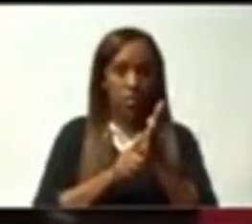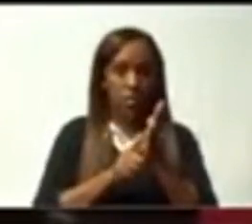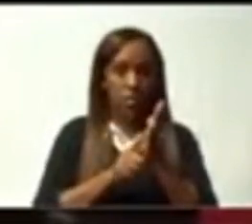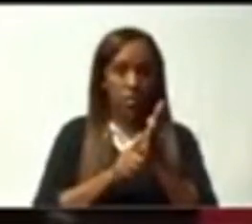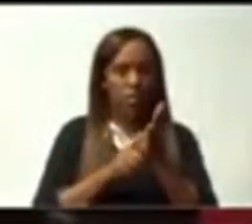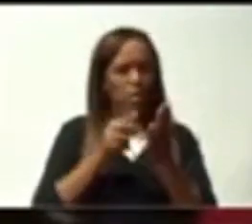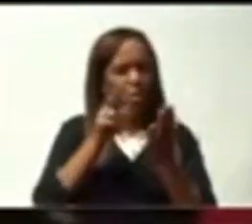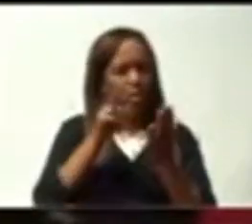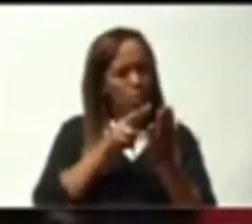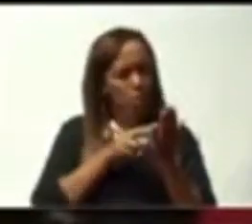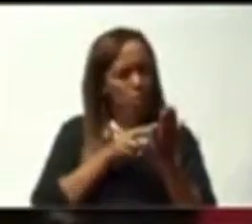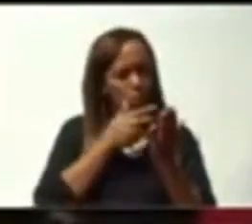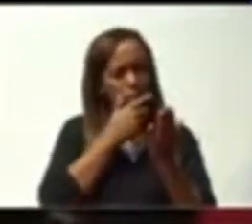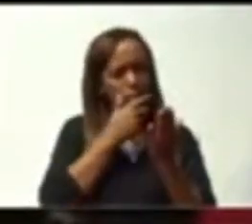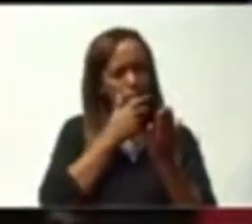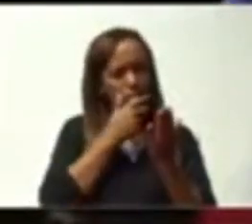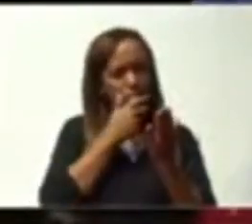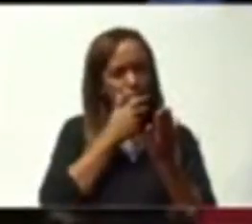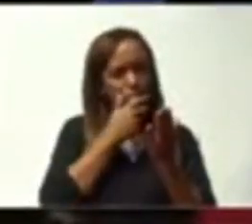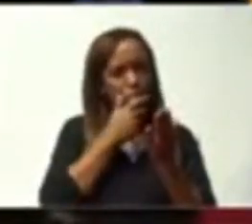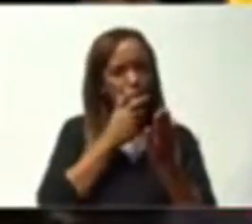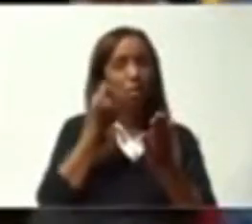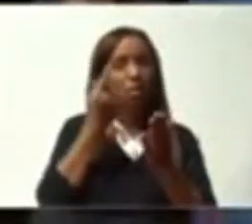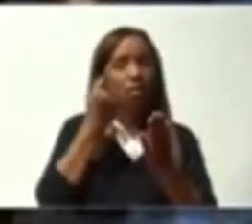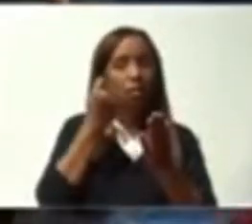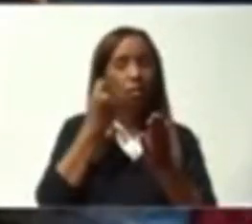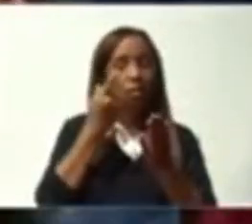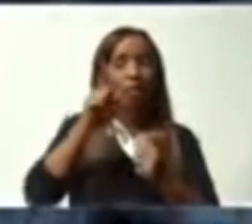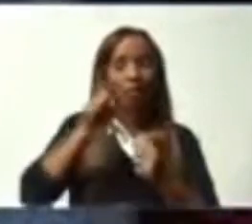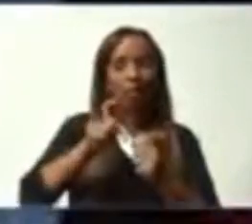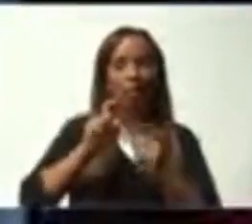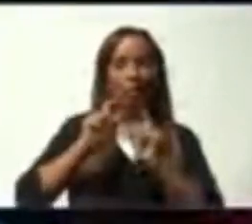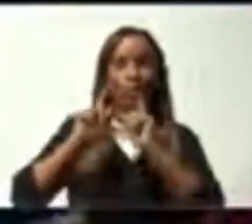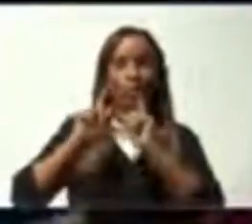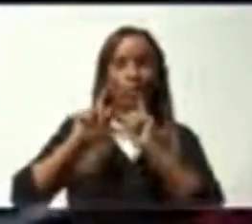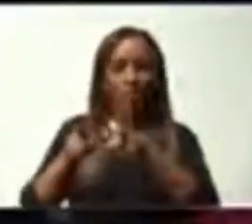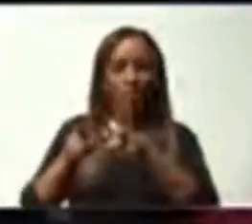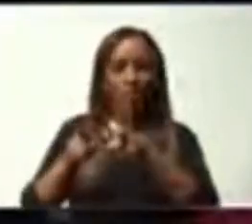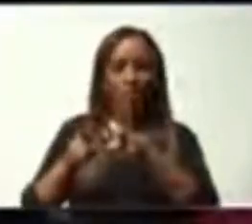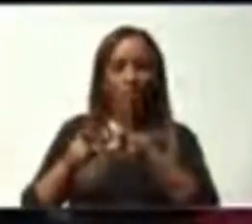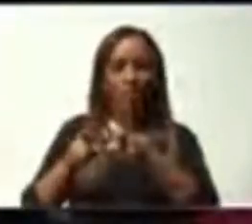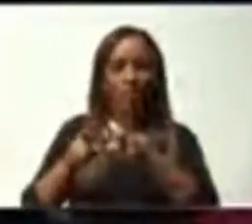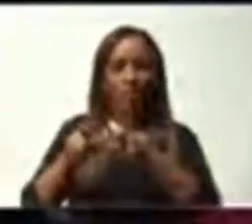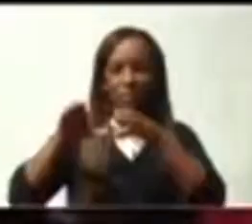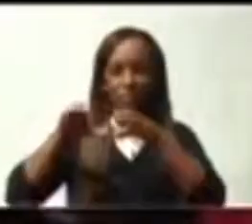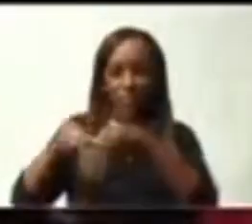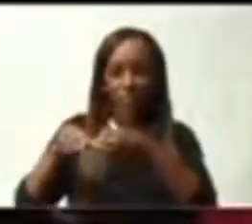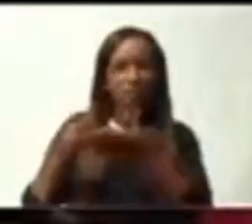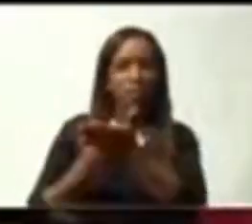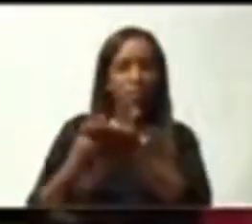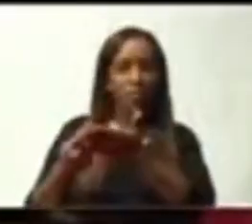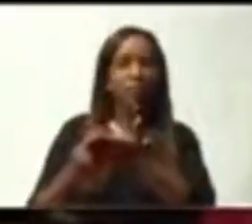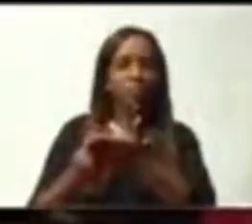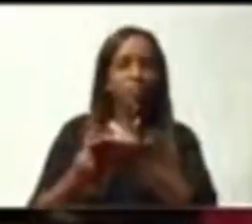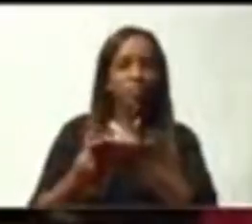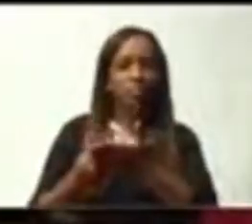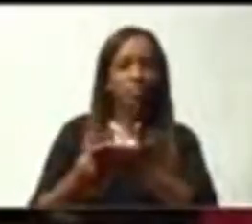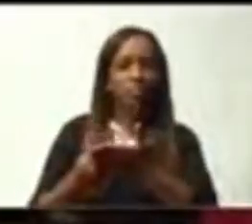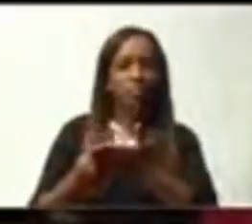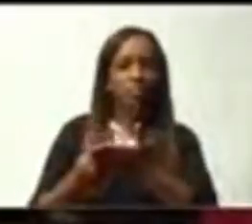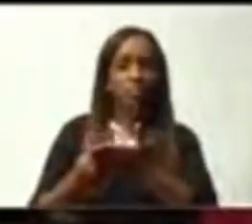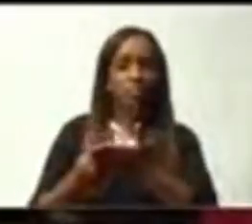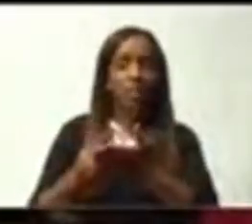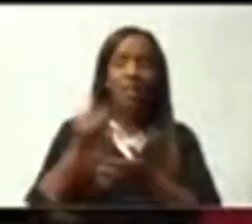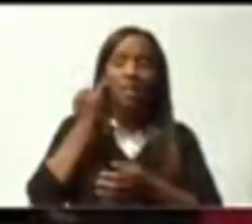los discursos son ya políticos. Los aportes verdaderos se hacen en la comisión y se hacen valer ahí. Si hay